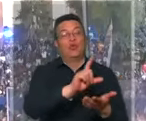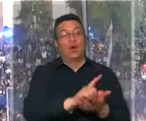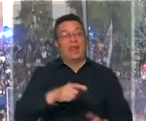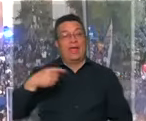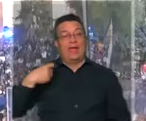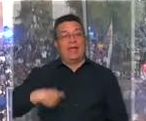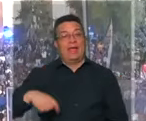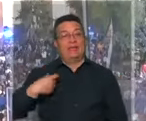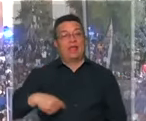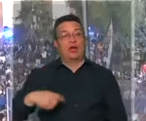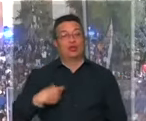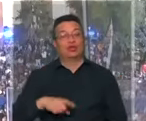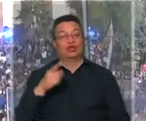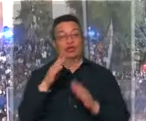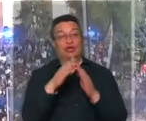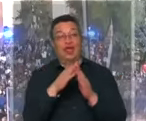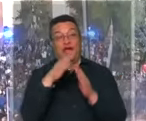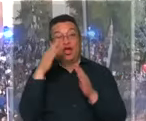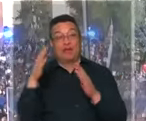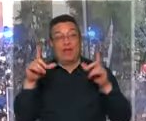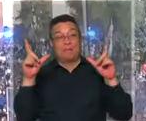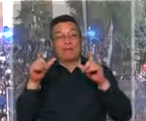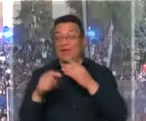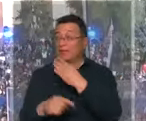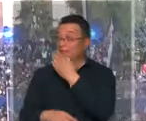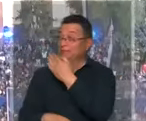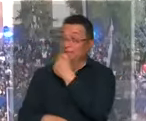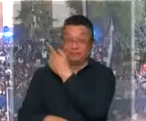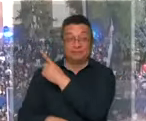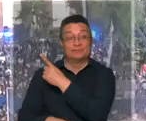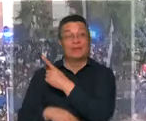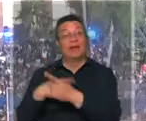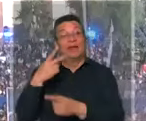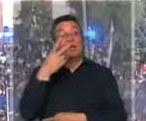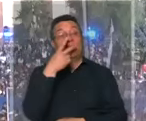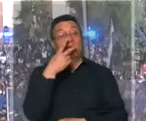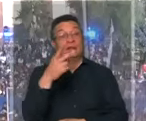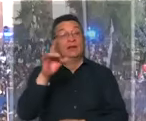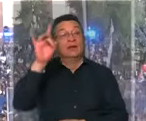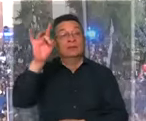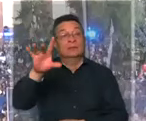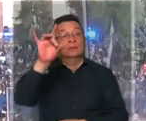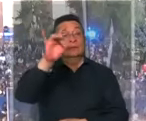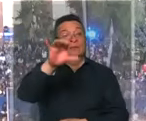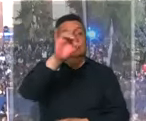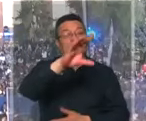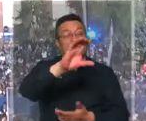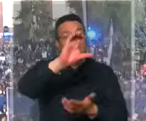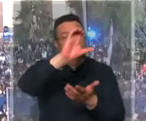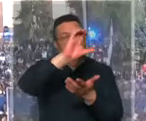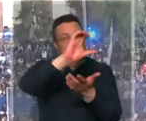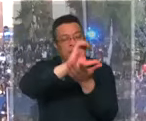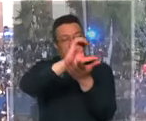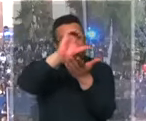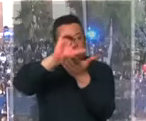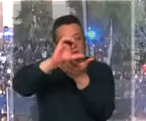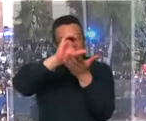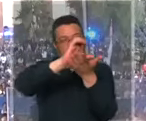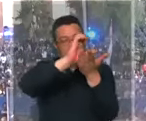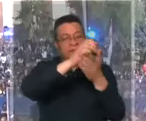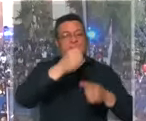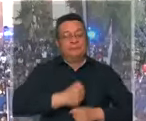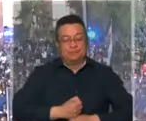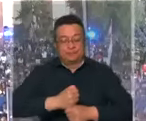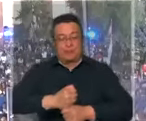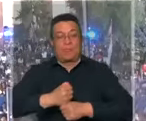Unidos y al costado de nuestra pantalla, lo que ustedes están viendo es cada uno de los estados con la cantidad de delegados que se elige y